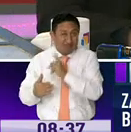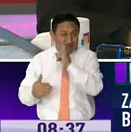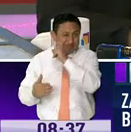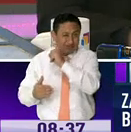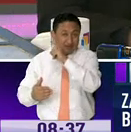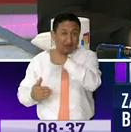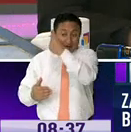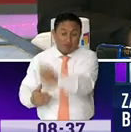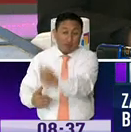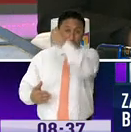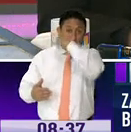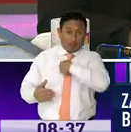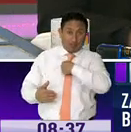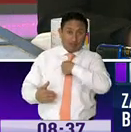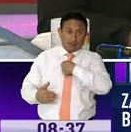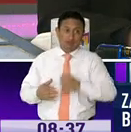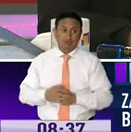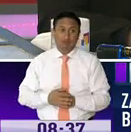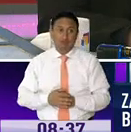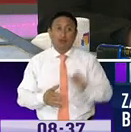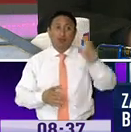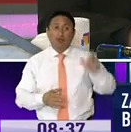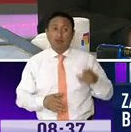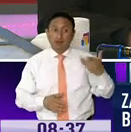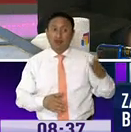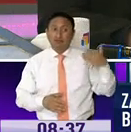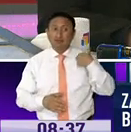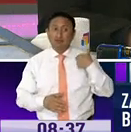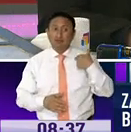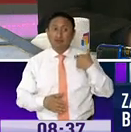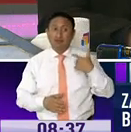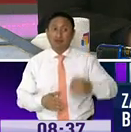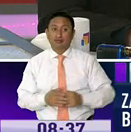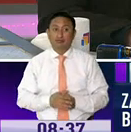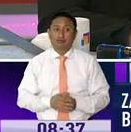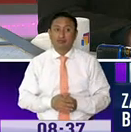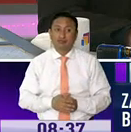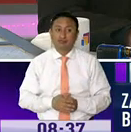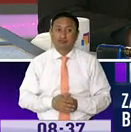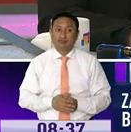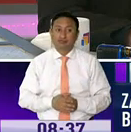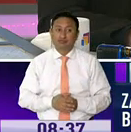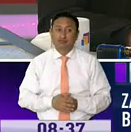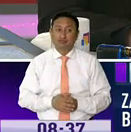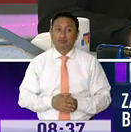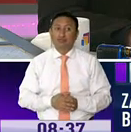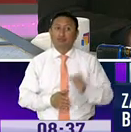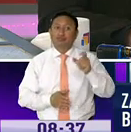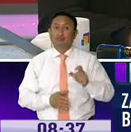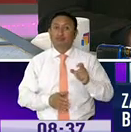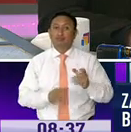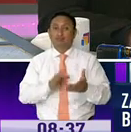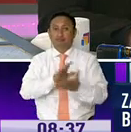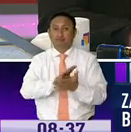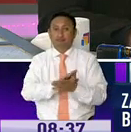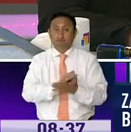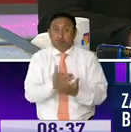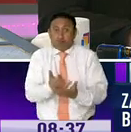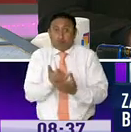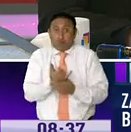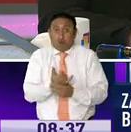nos derivan al 911, es decir, cuando una persona ya tiene síntomas mayores, porque también hay que tranquilizar a la ciudadanía. Hoy nos sentimos un